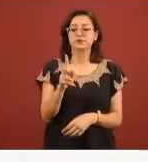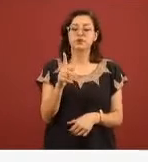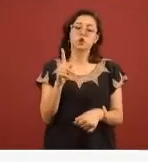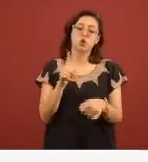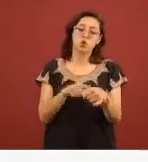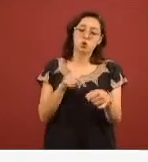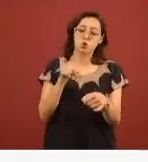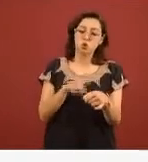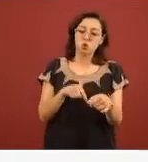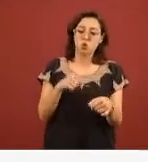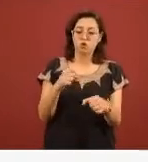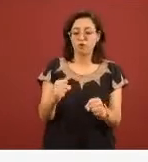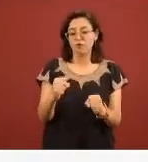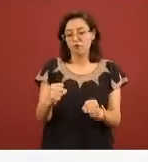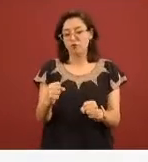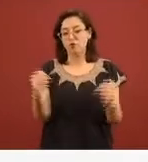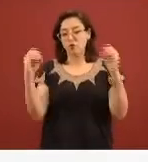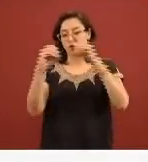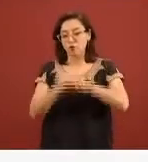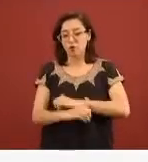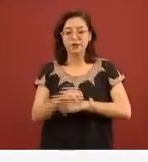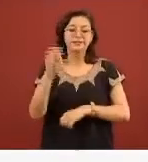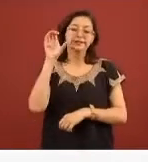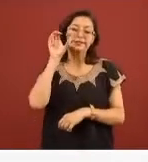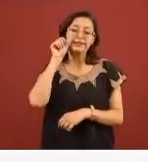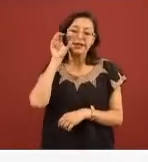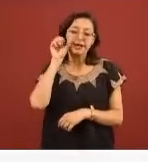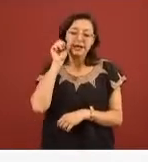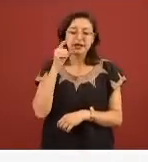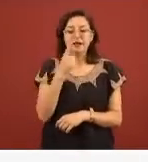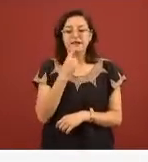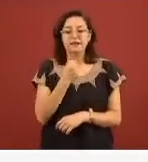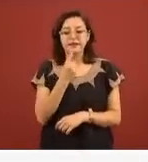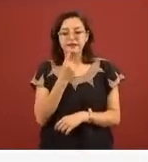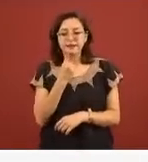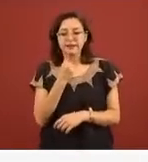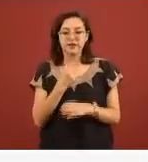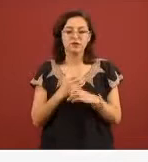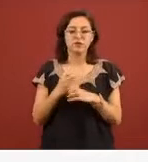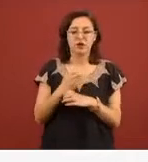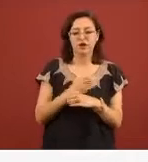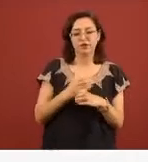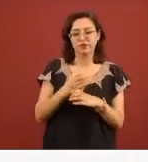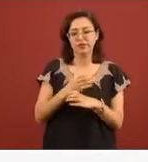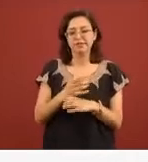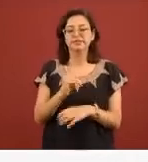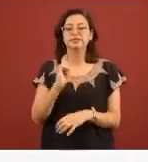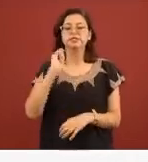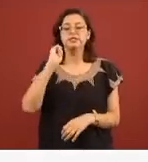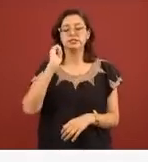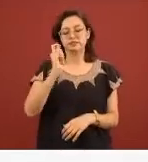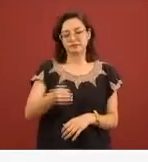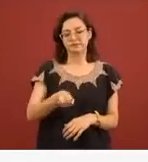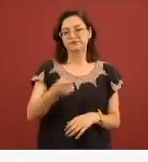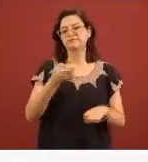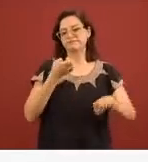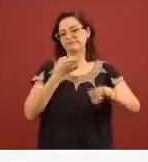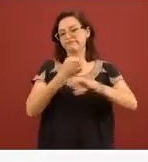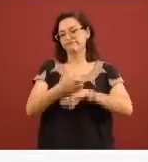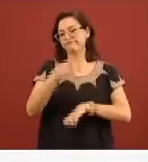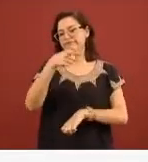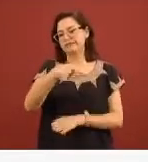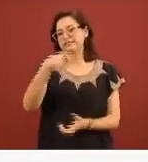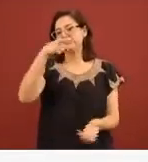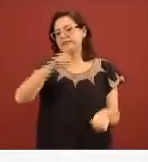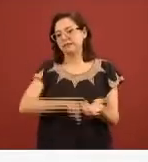más, digamos, intensos, como un naranja, como un rojo o un café, pues van a representar precisamente a esos estados